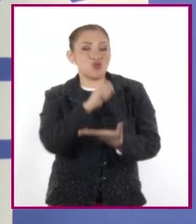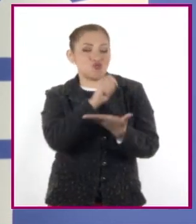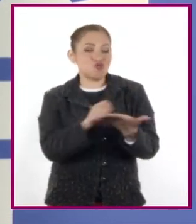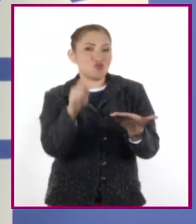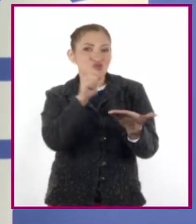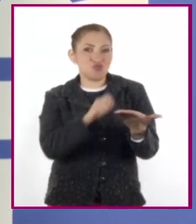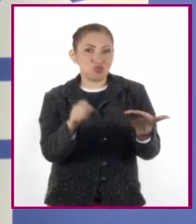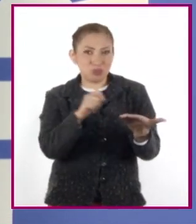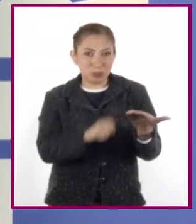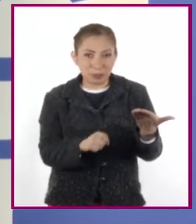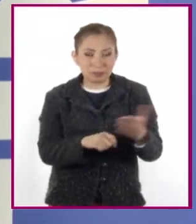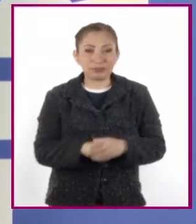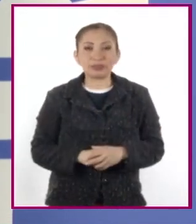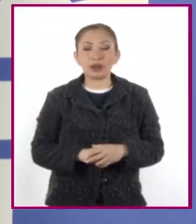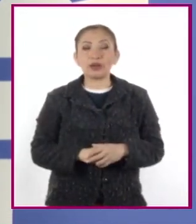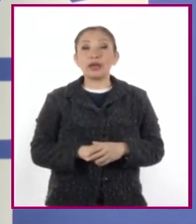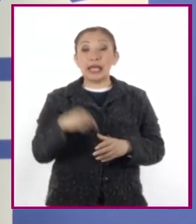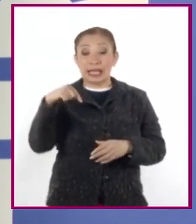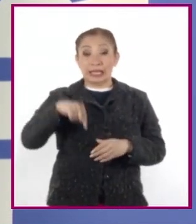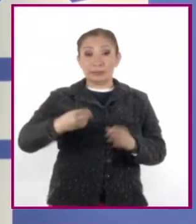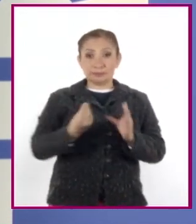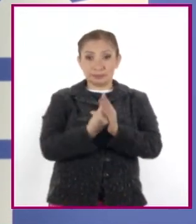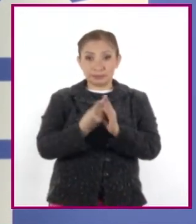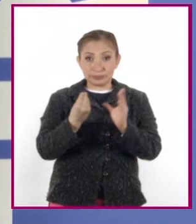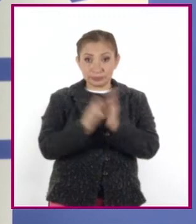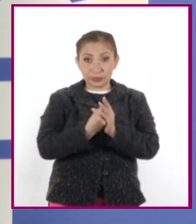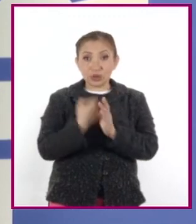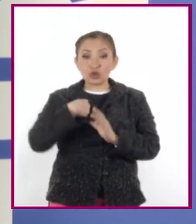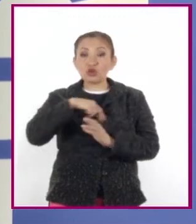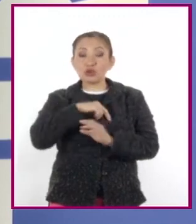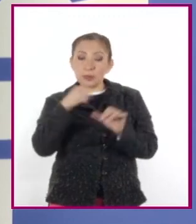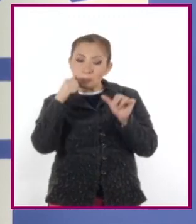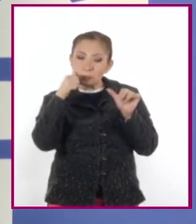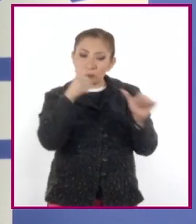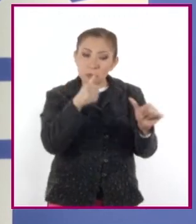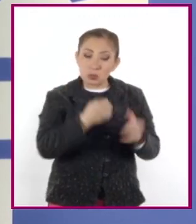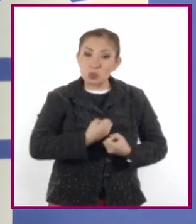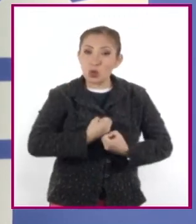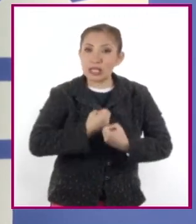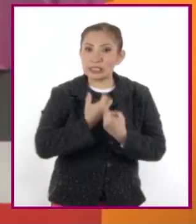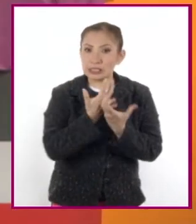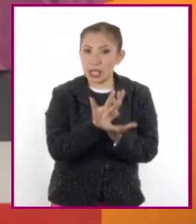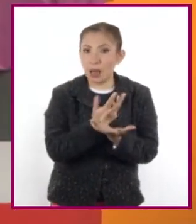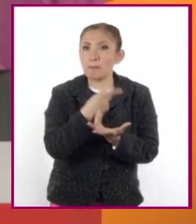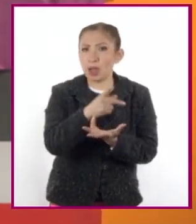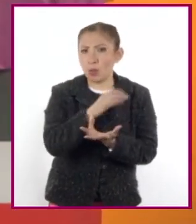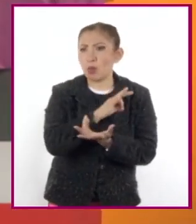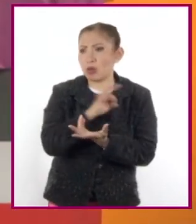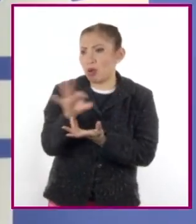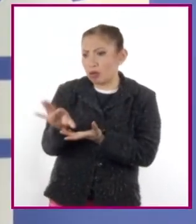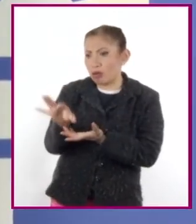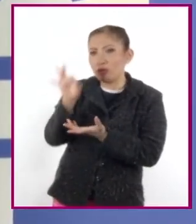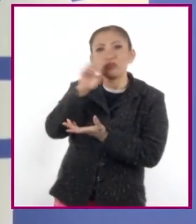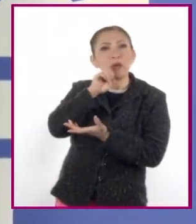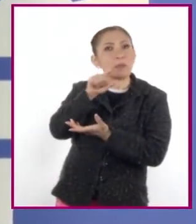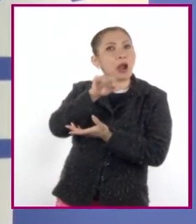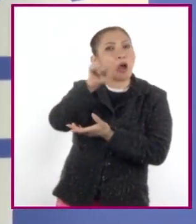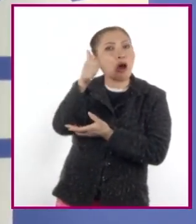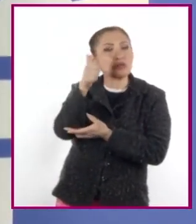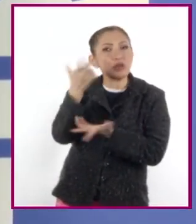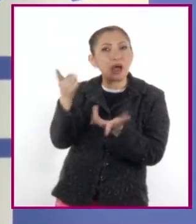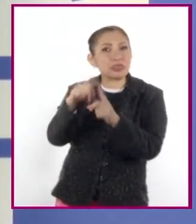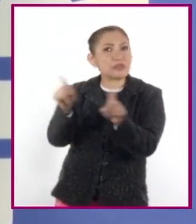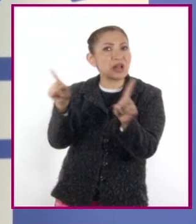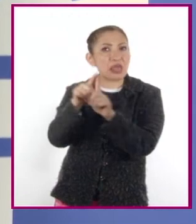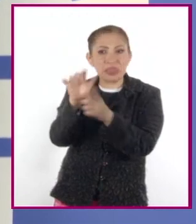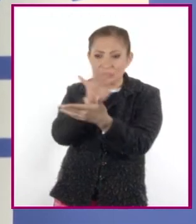textos. En esta sesión nos hemos dedicado a la poesía, pero podemos encontrarlas en todo